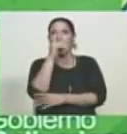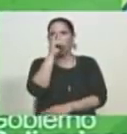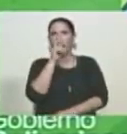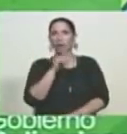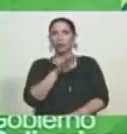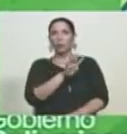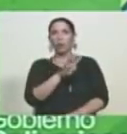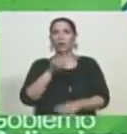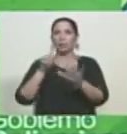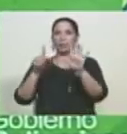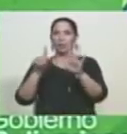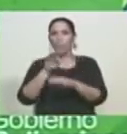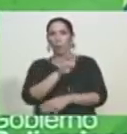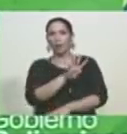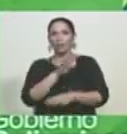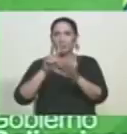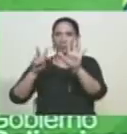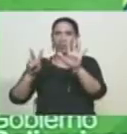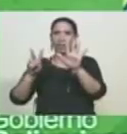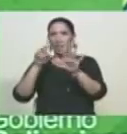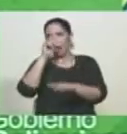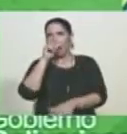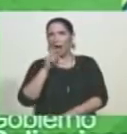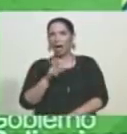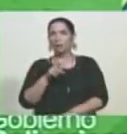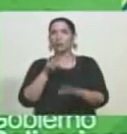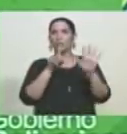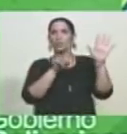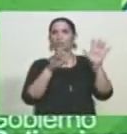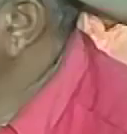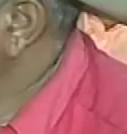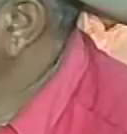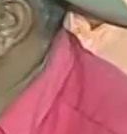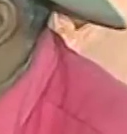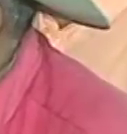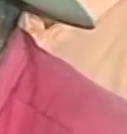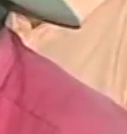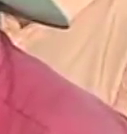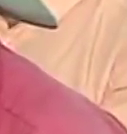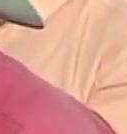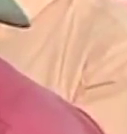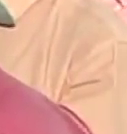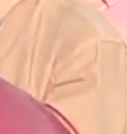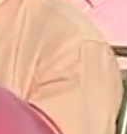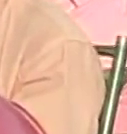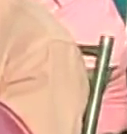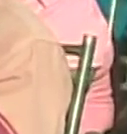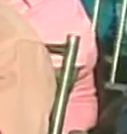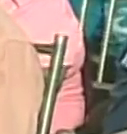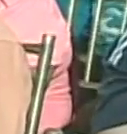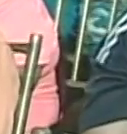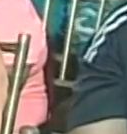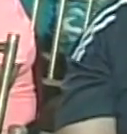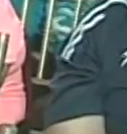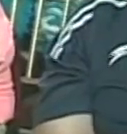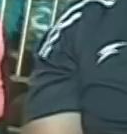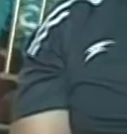46, 47, por allá por los años 60 y 70. Y no fructificó la causa